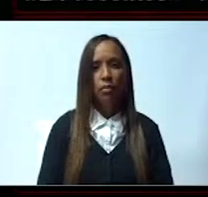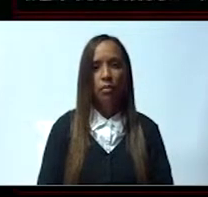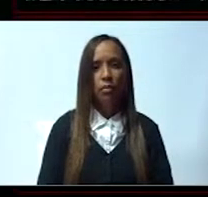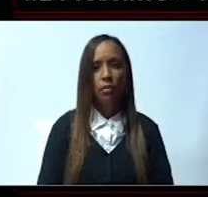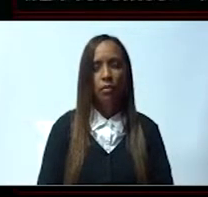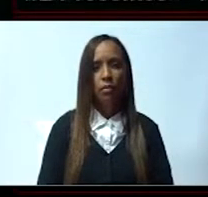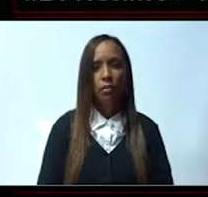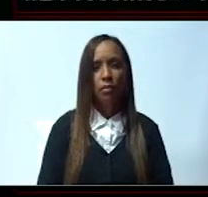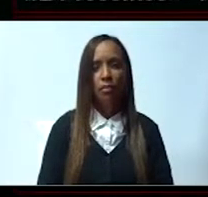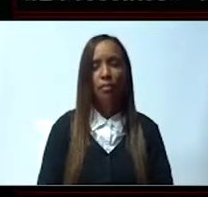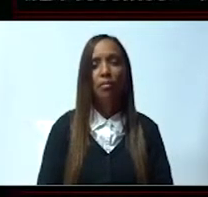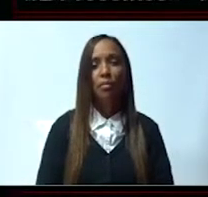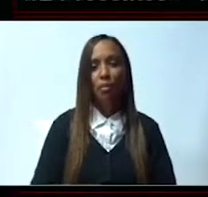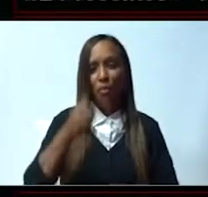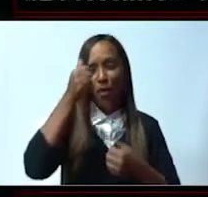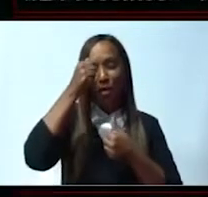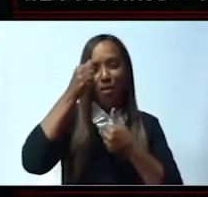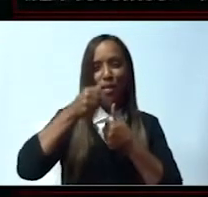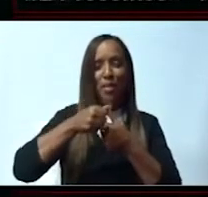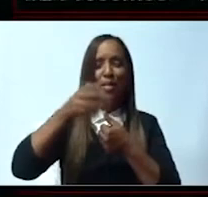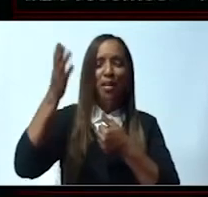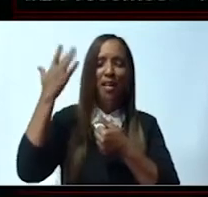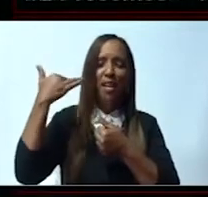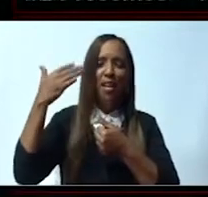dé gañote?